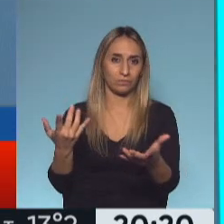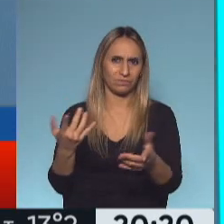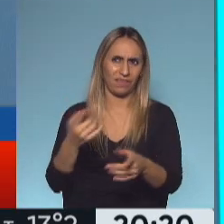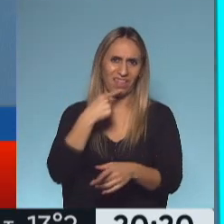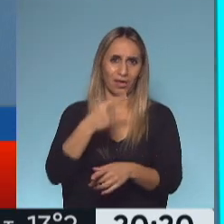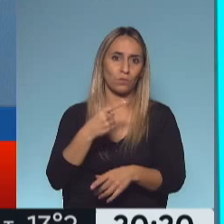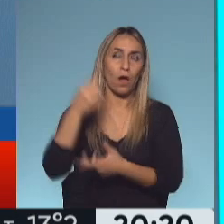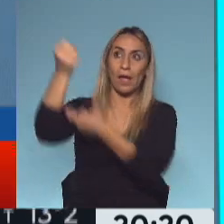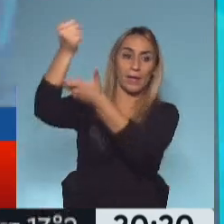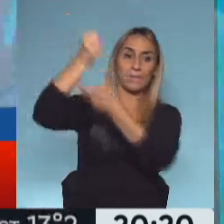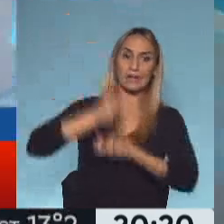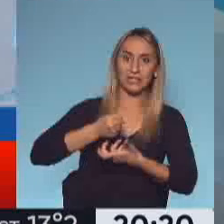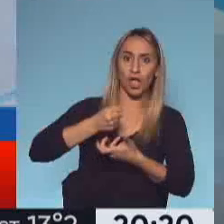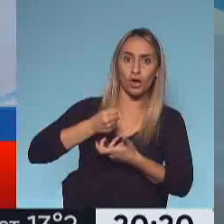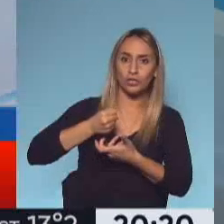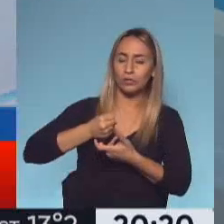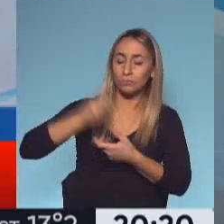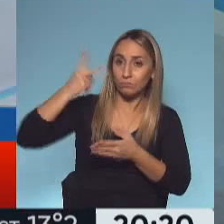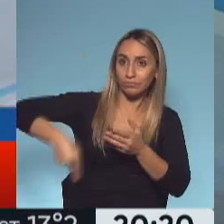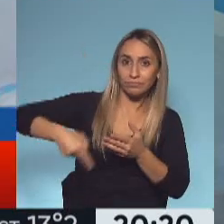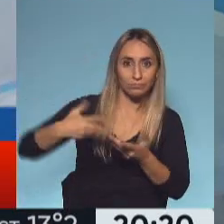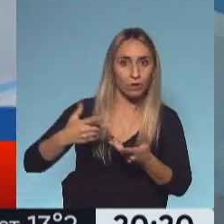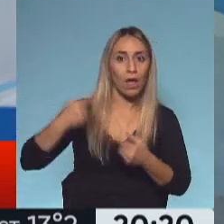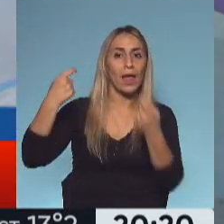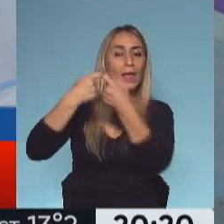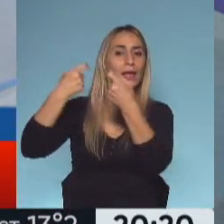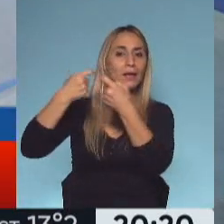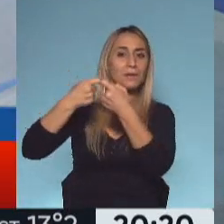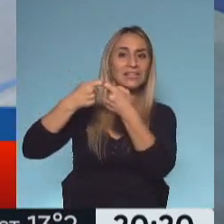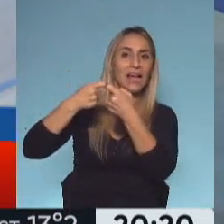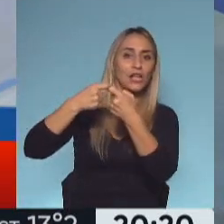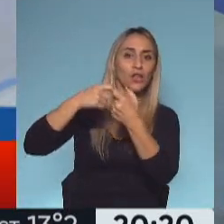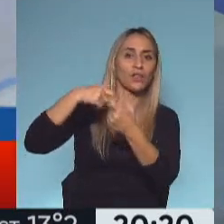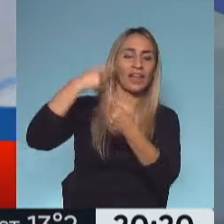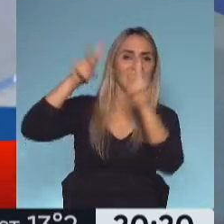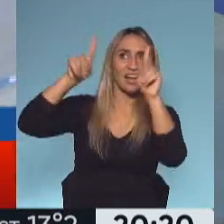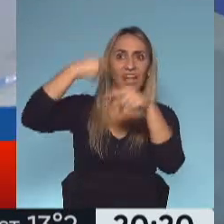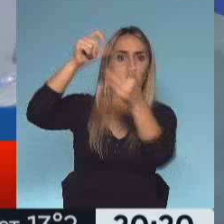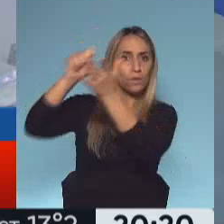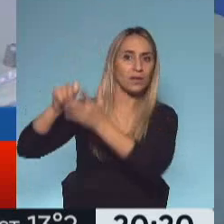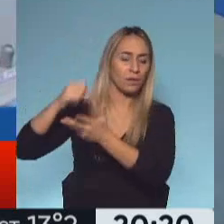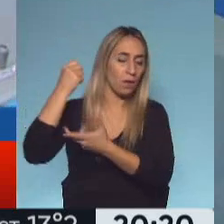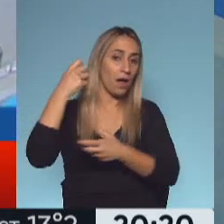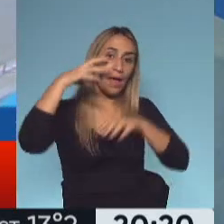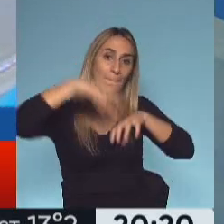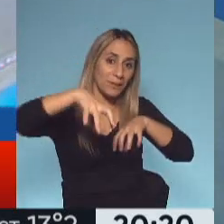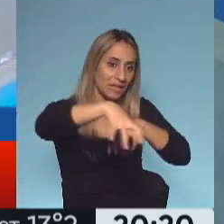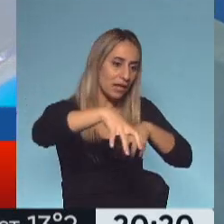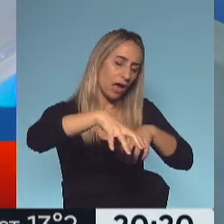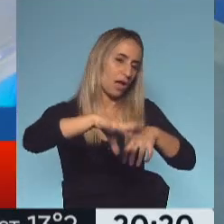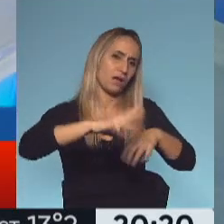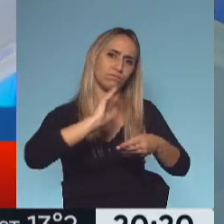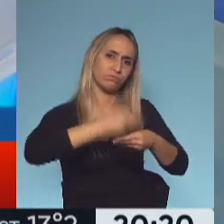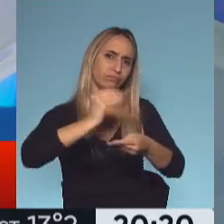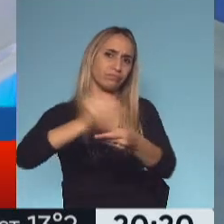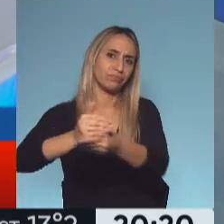de inversiones, que los empresarios extranjeros retiraban inversiones del país, que muchos empresarios nacionales se retiraban